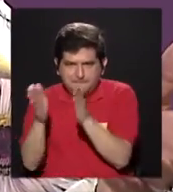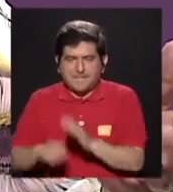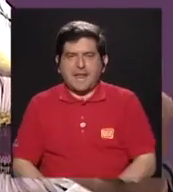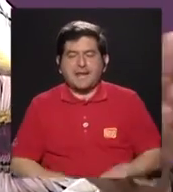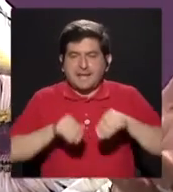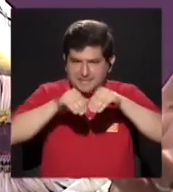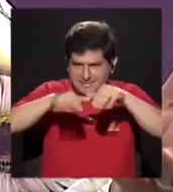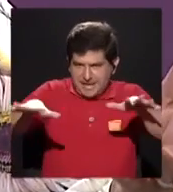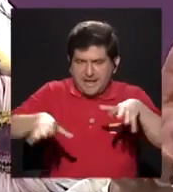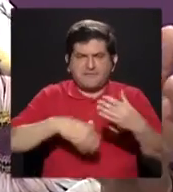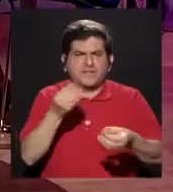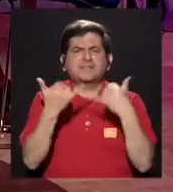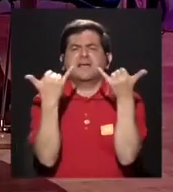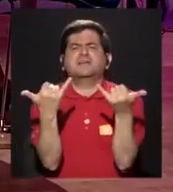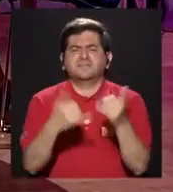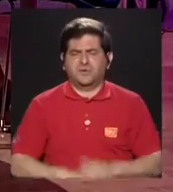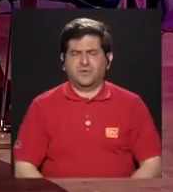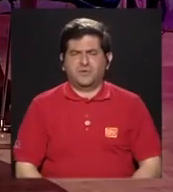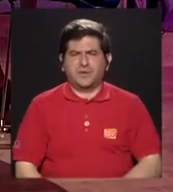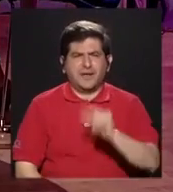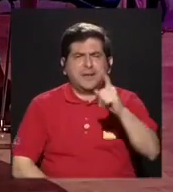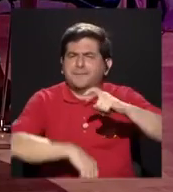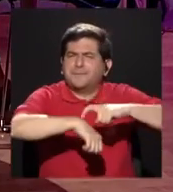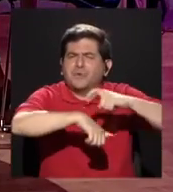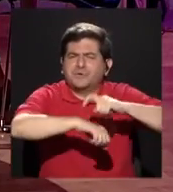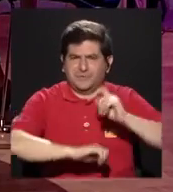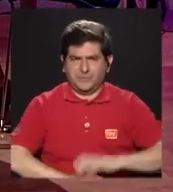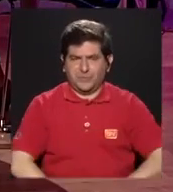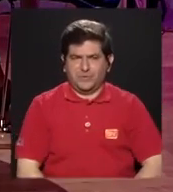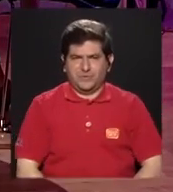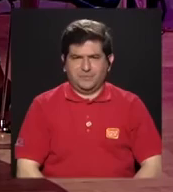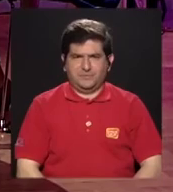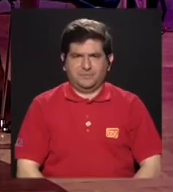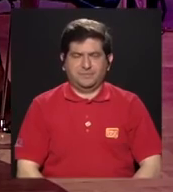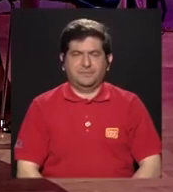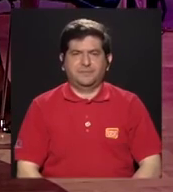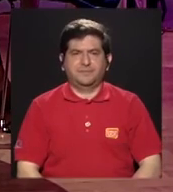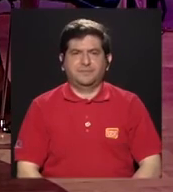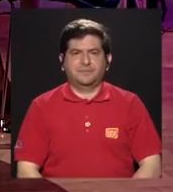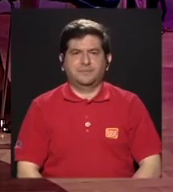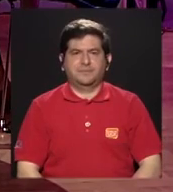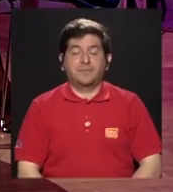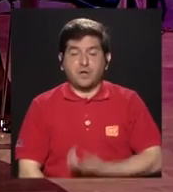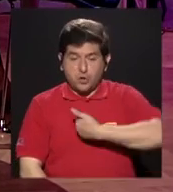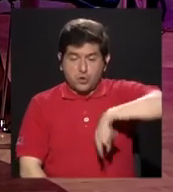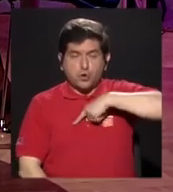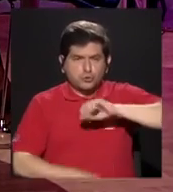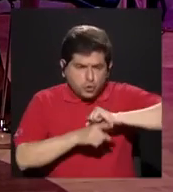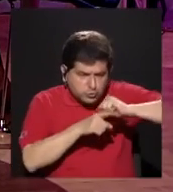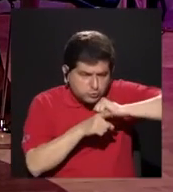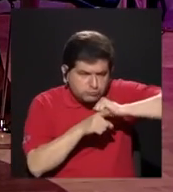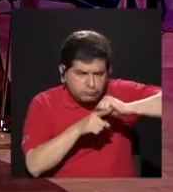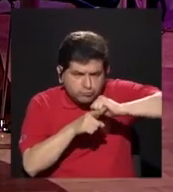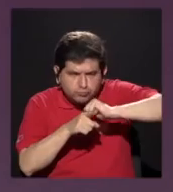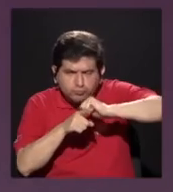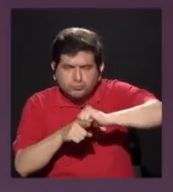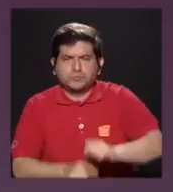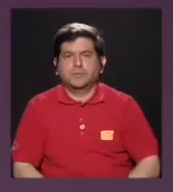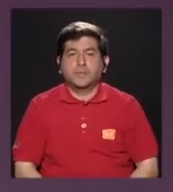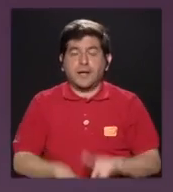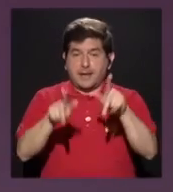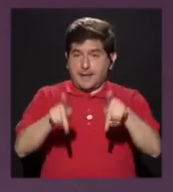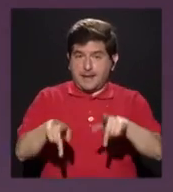red que está haciendo muy brevemente y que está haciendo la red de hombre muy bueno hemos venido capacitando capacitamos al